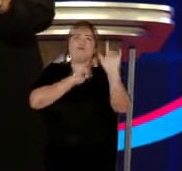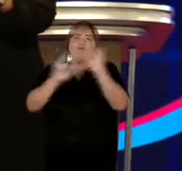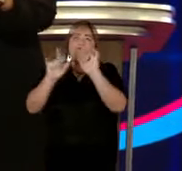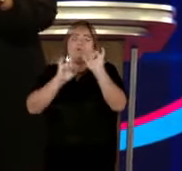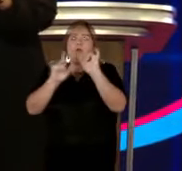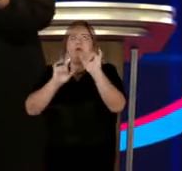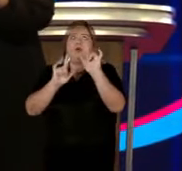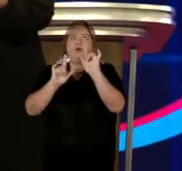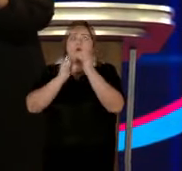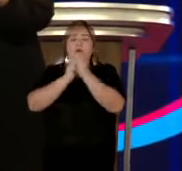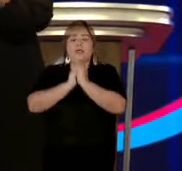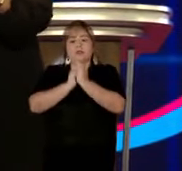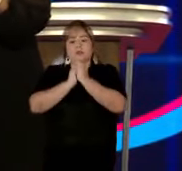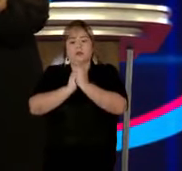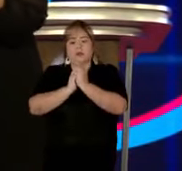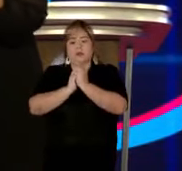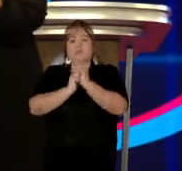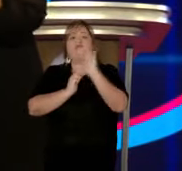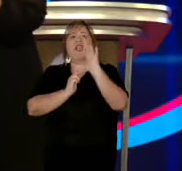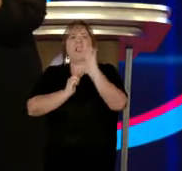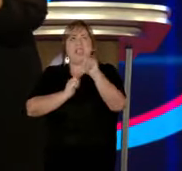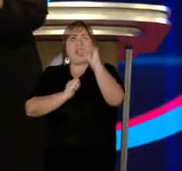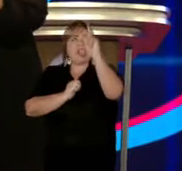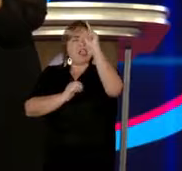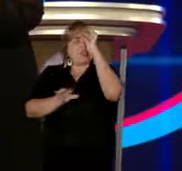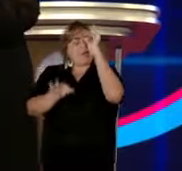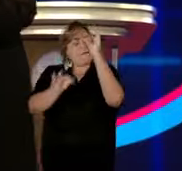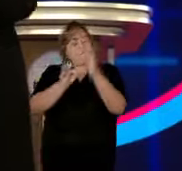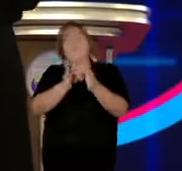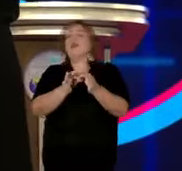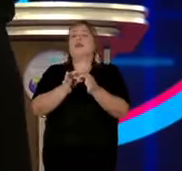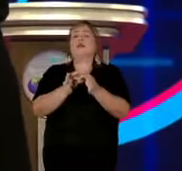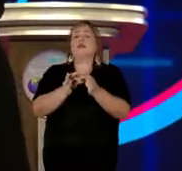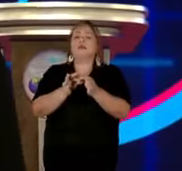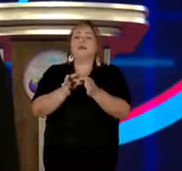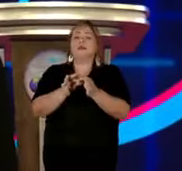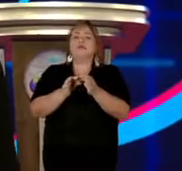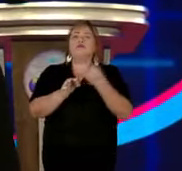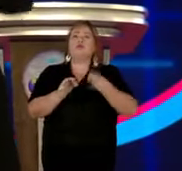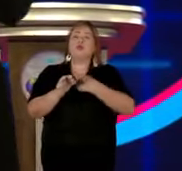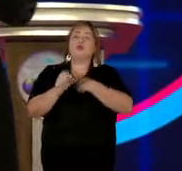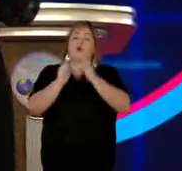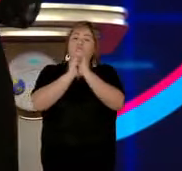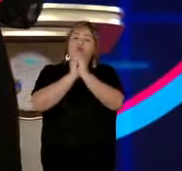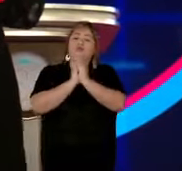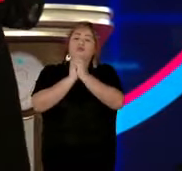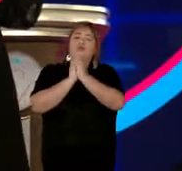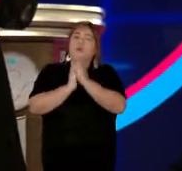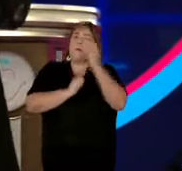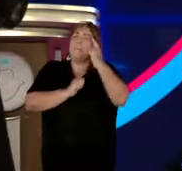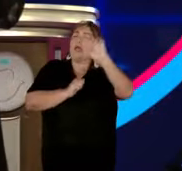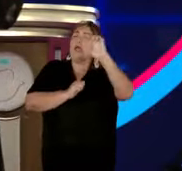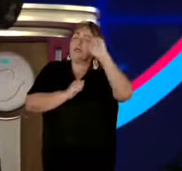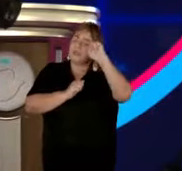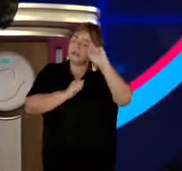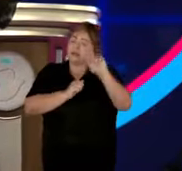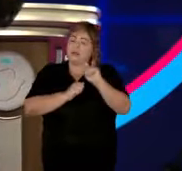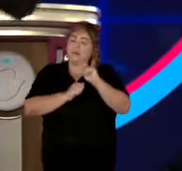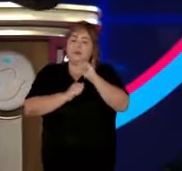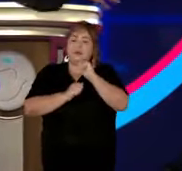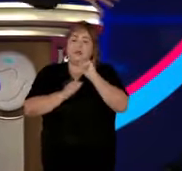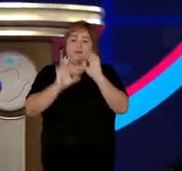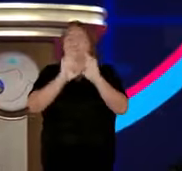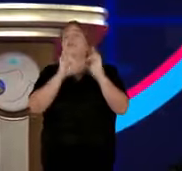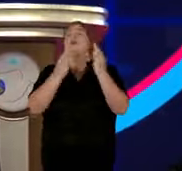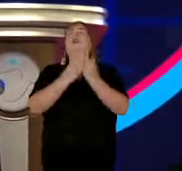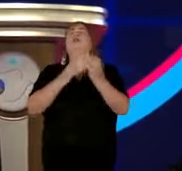pie, peleando la buena batalla de la fe. Así que nuestra oración sobre ella y su familia. Oh, yo siento a